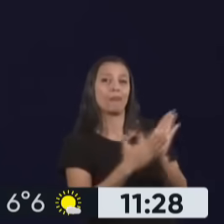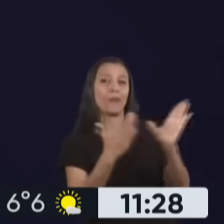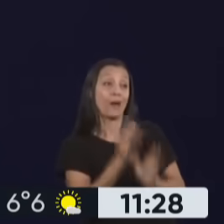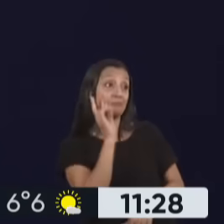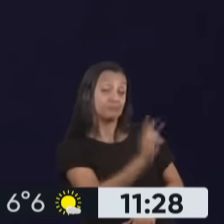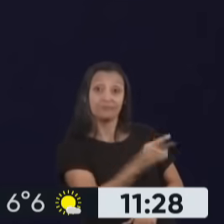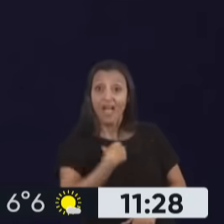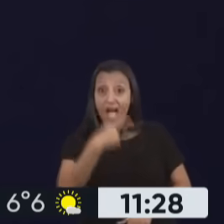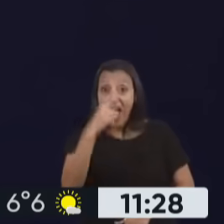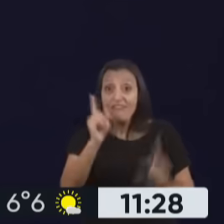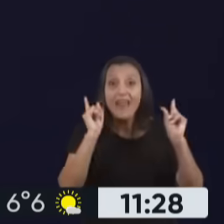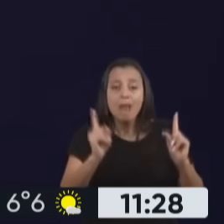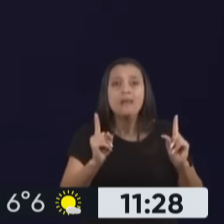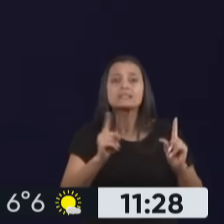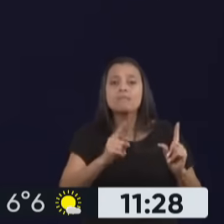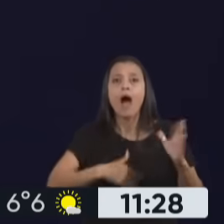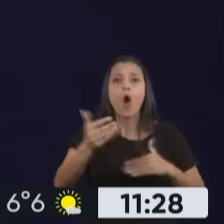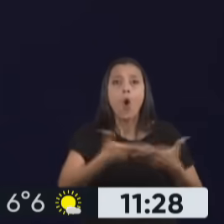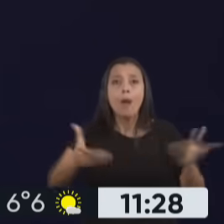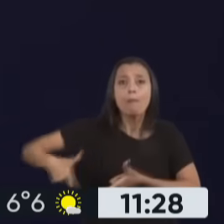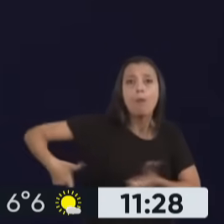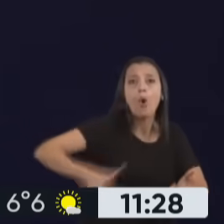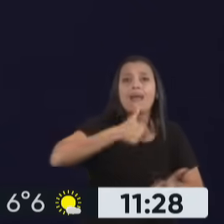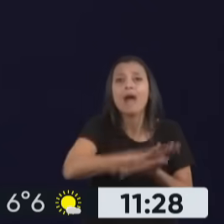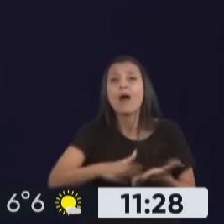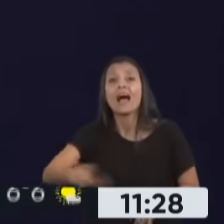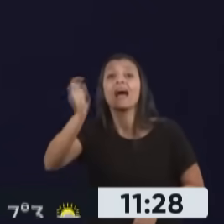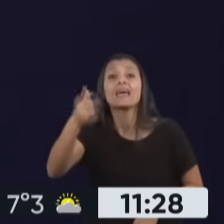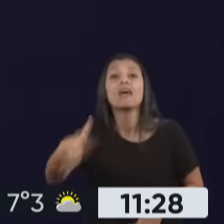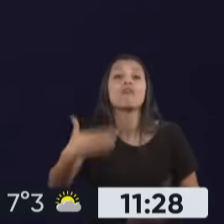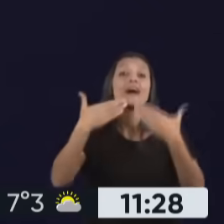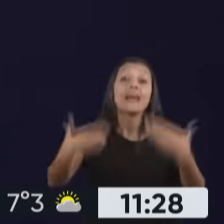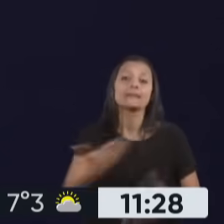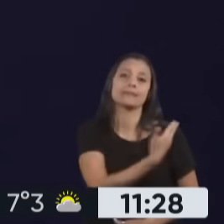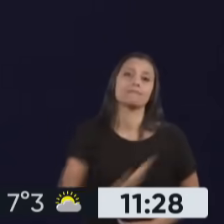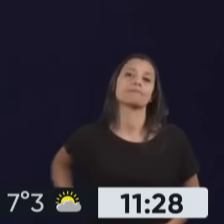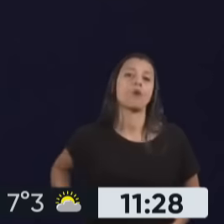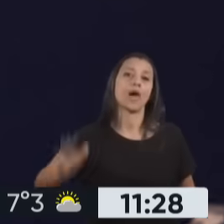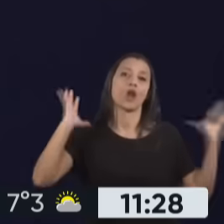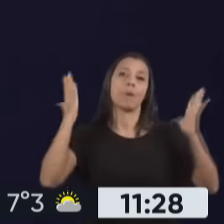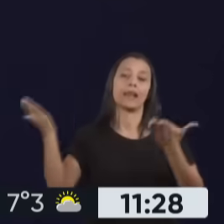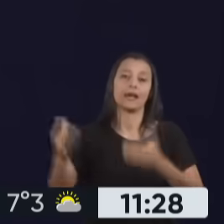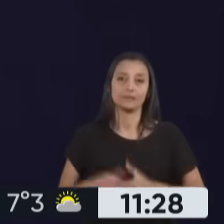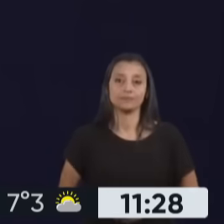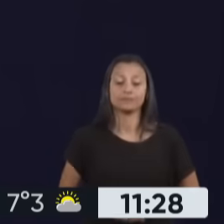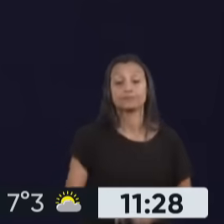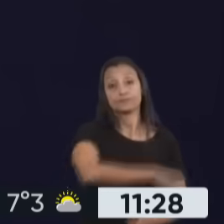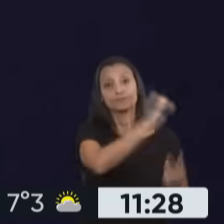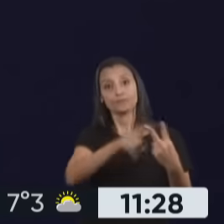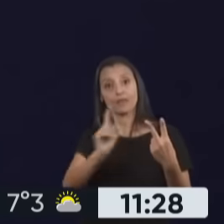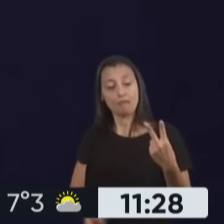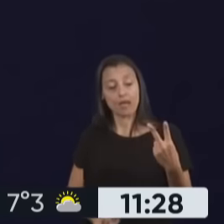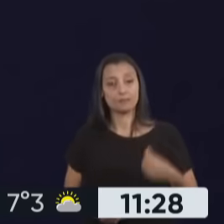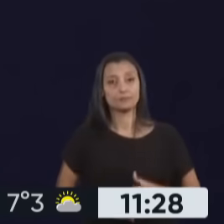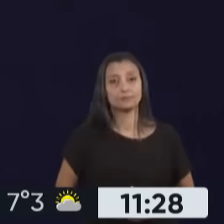la obra del sistema Riachuelo finalmente la terminó el gobierno del presidente Milei. En otro orden de